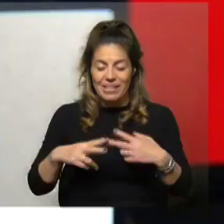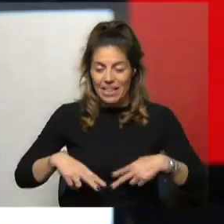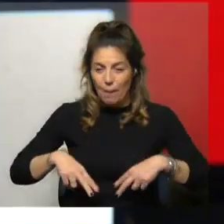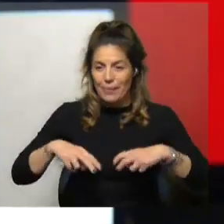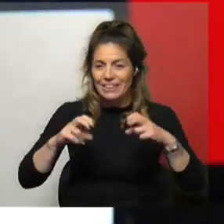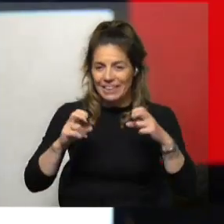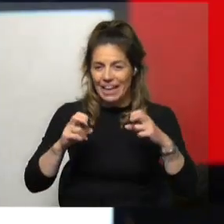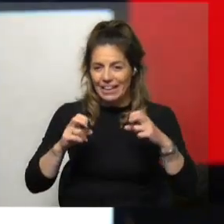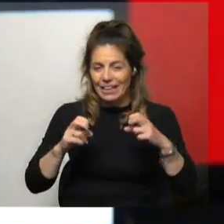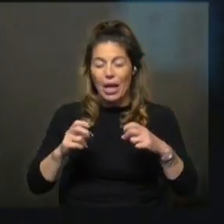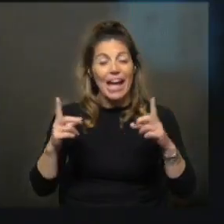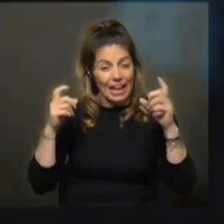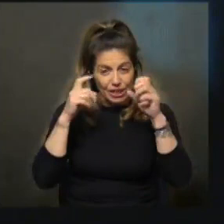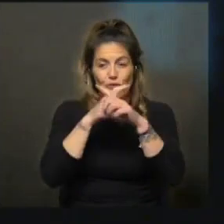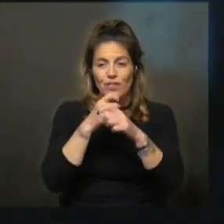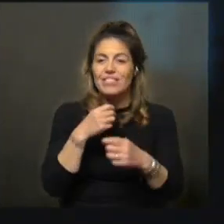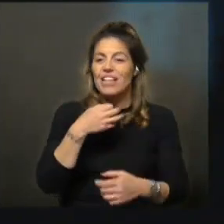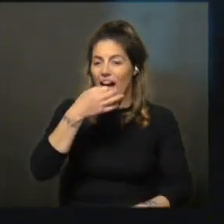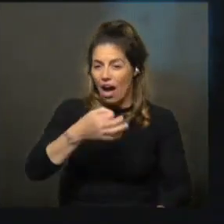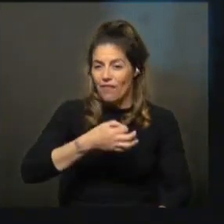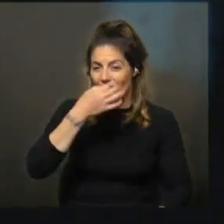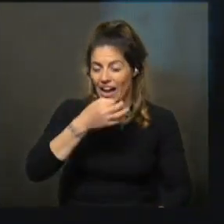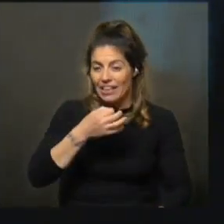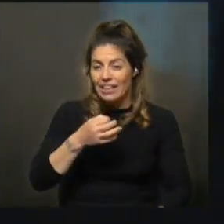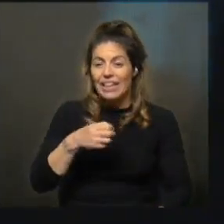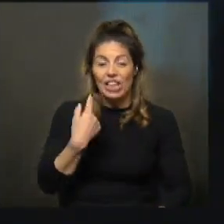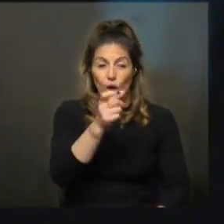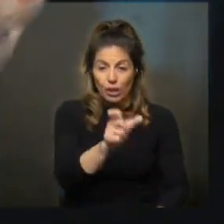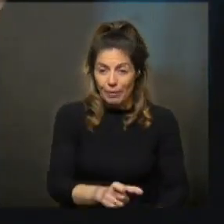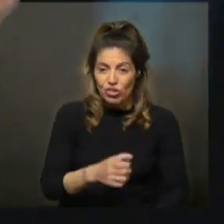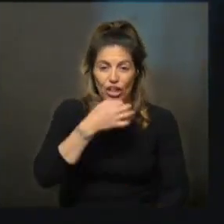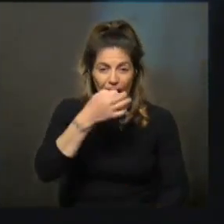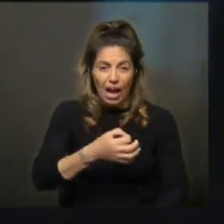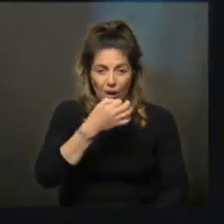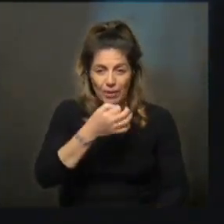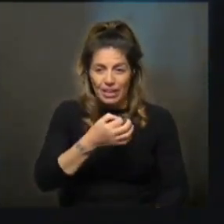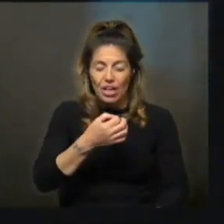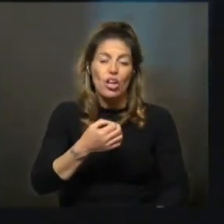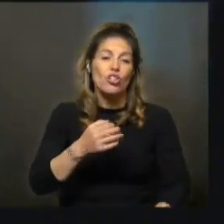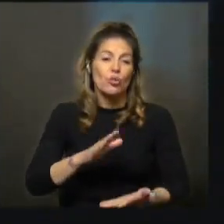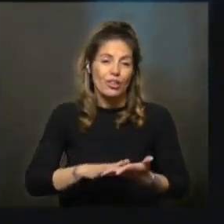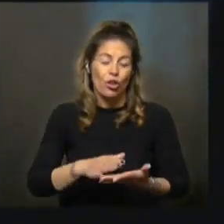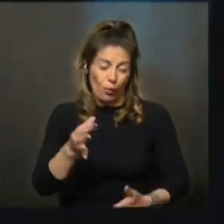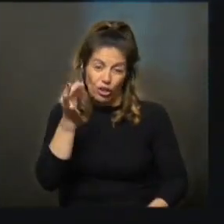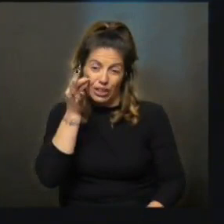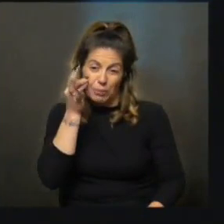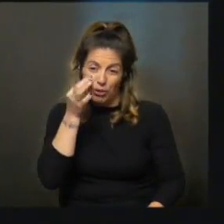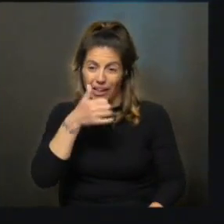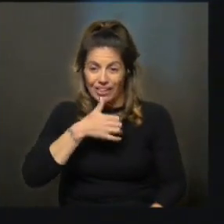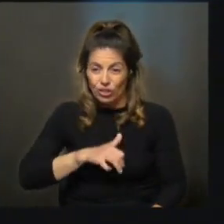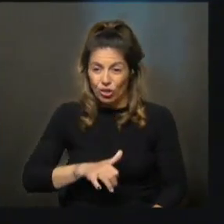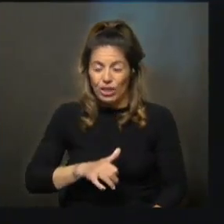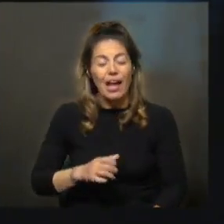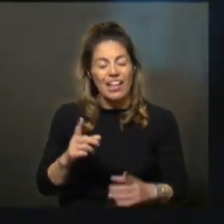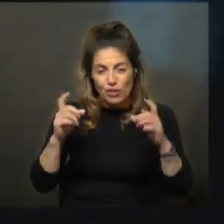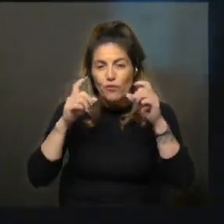cosa cuesta cuesta hablar cuesta hacer hablar cuesta sobre todo cuando se es testimoniar la historia nos